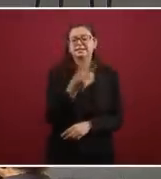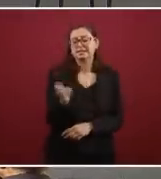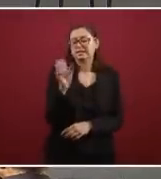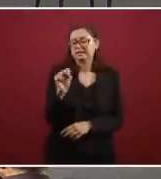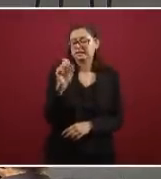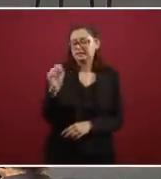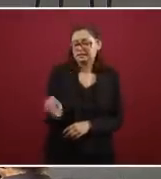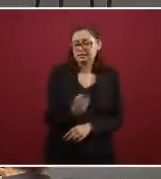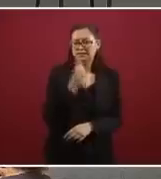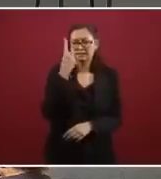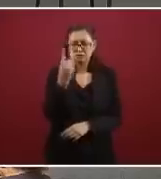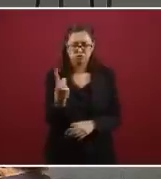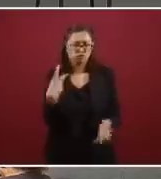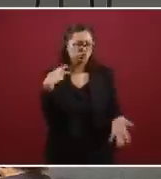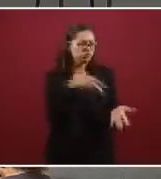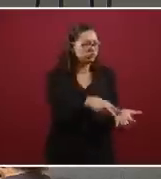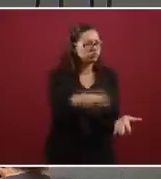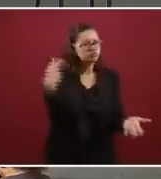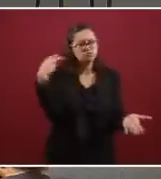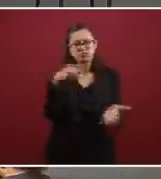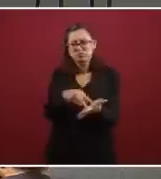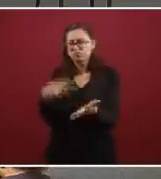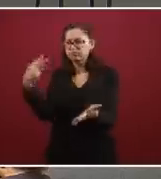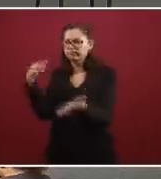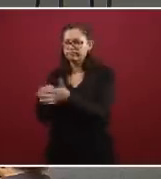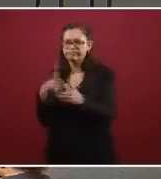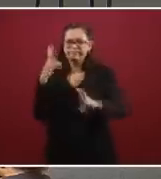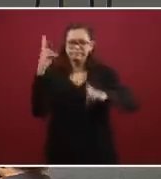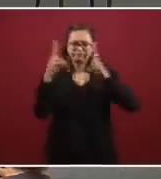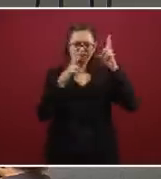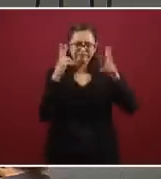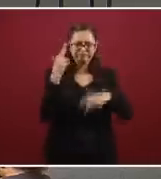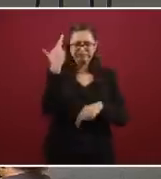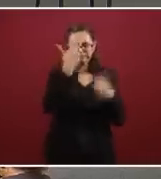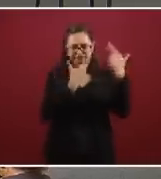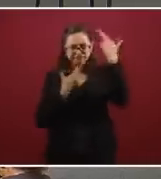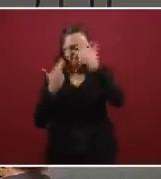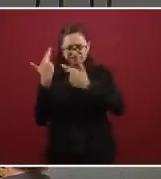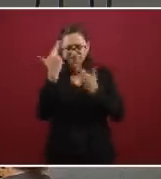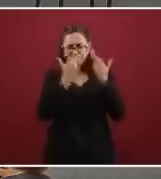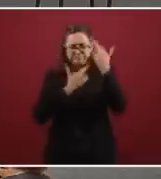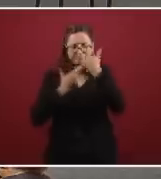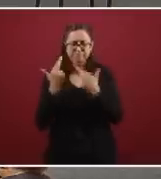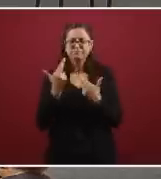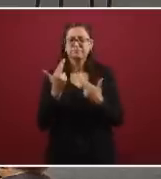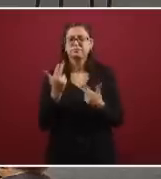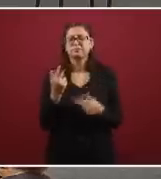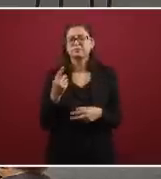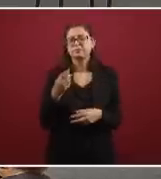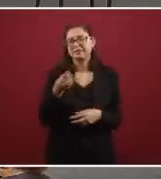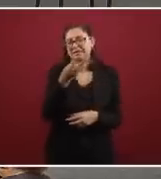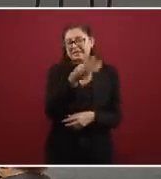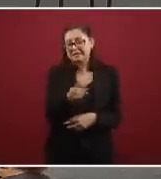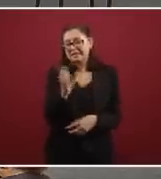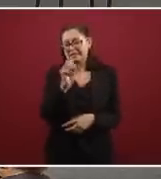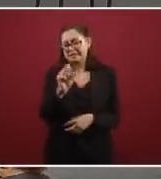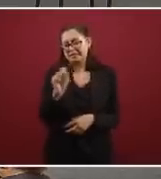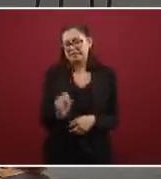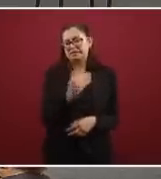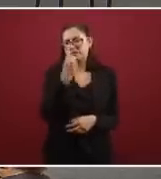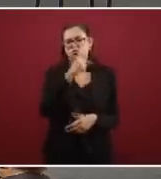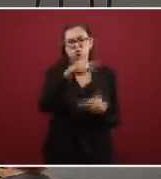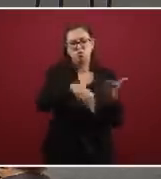361 verificaciones, visitas que atienden a esas